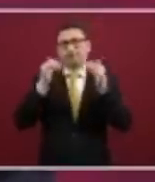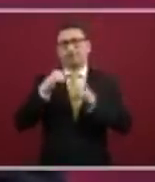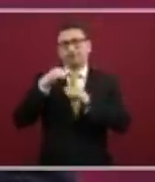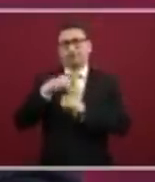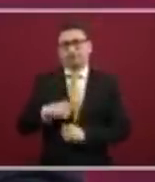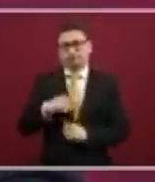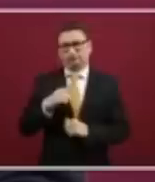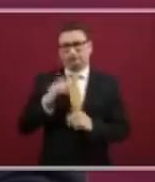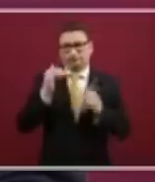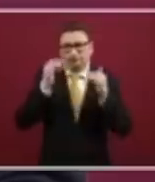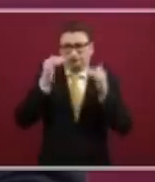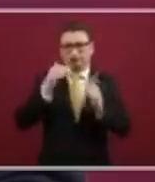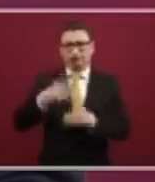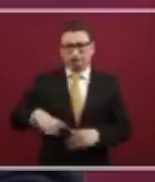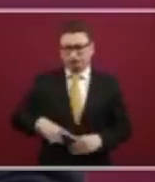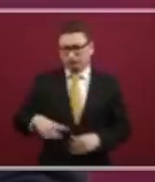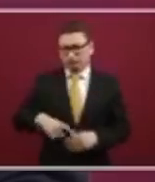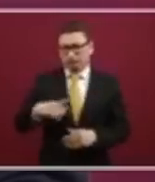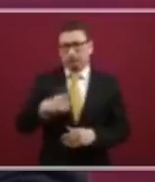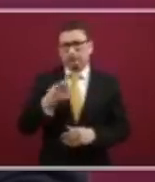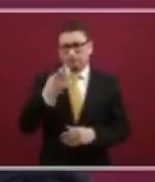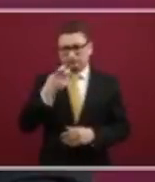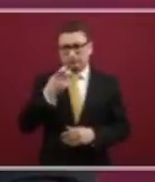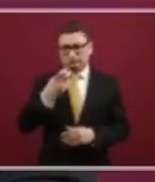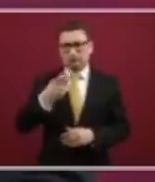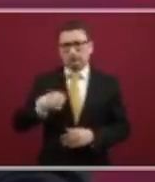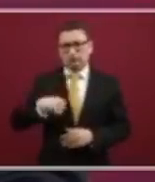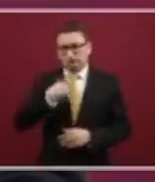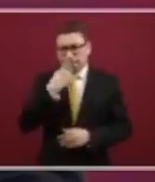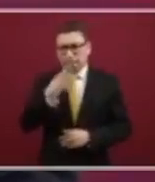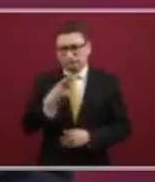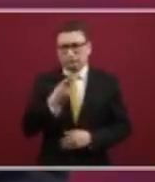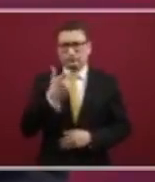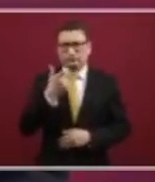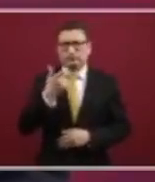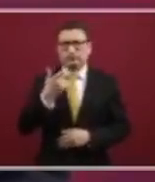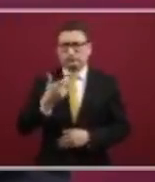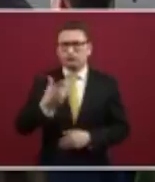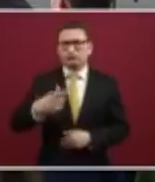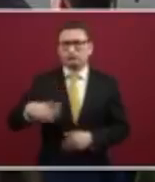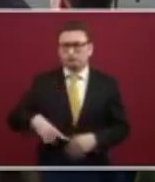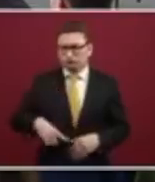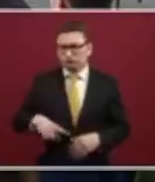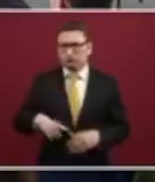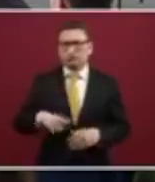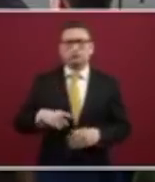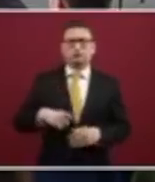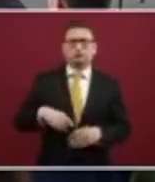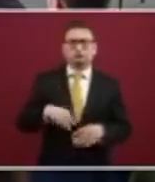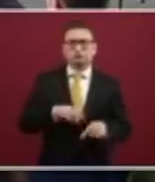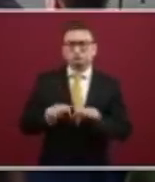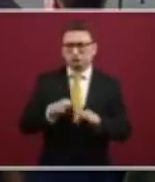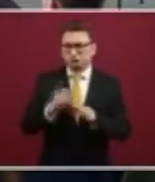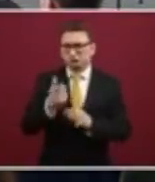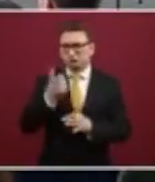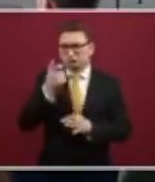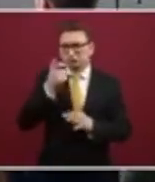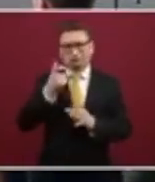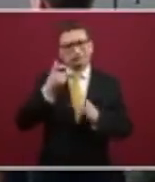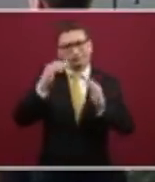Lo dije, vamos a bajarle a los de arriba para aumentarle a los de abajo.